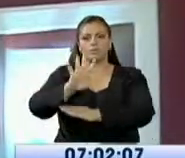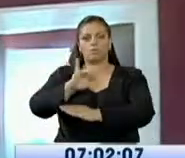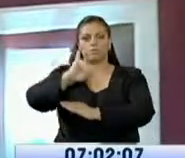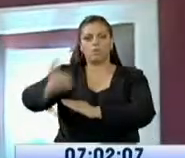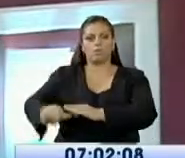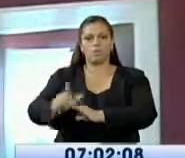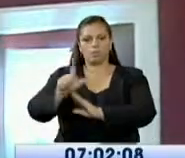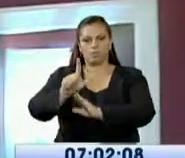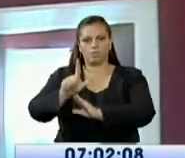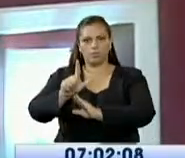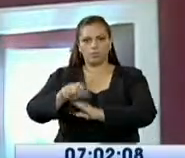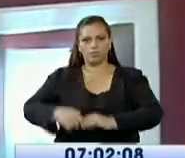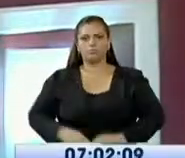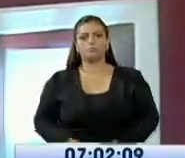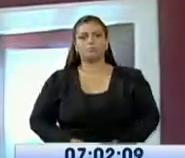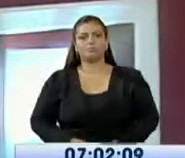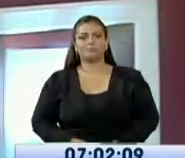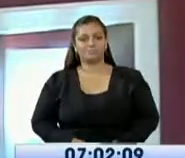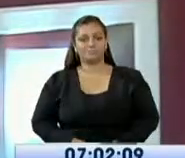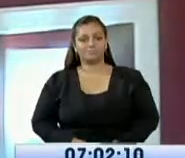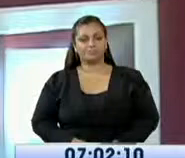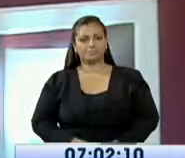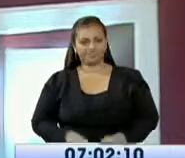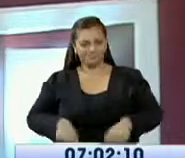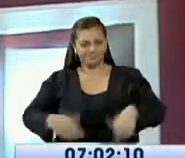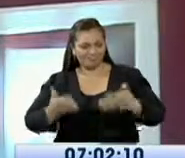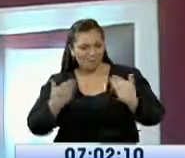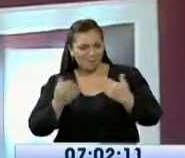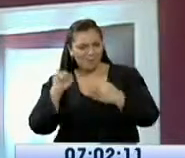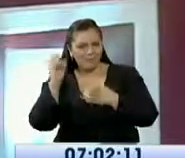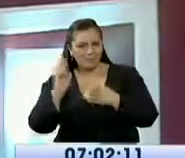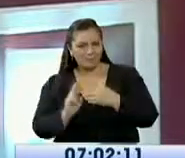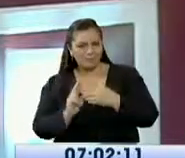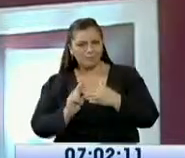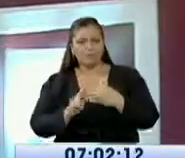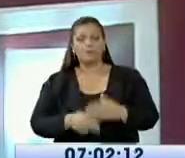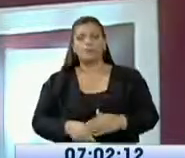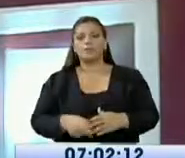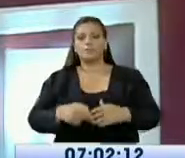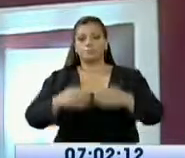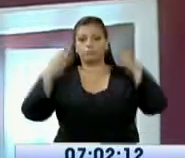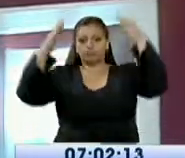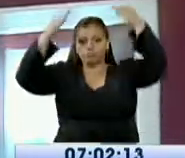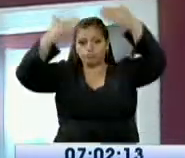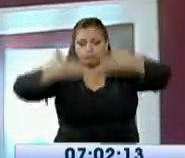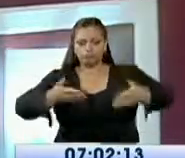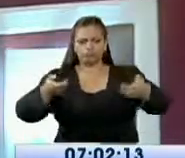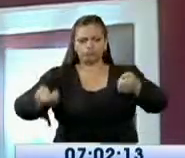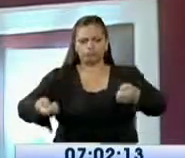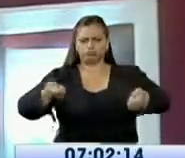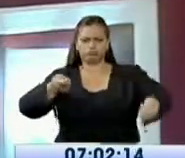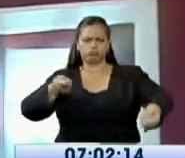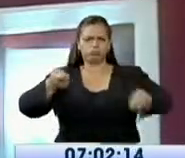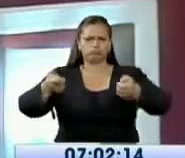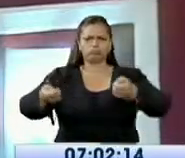un contenedor. La imprudencia del conductor del tráiler habría provocado este accidente en